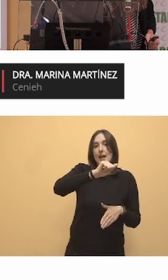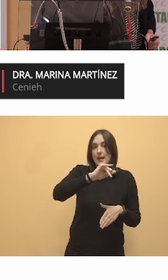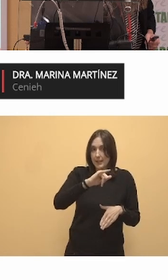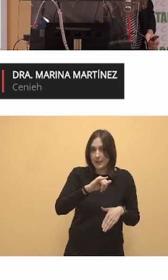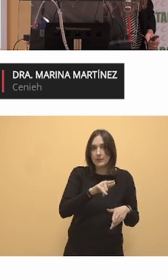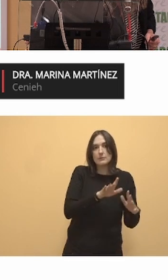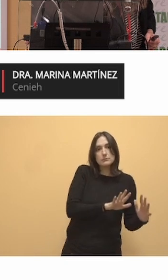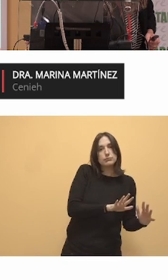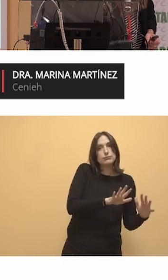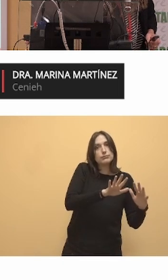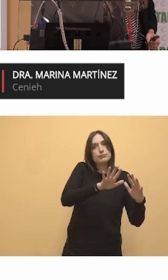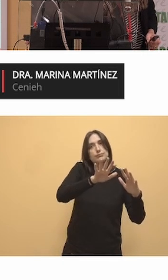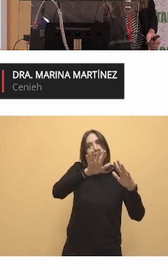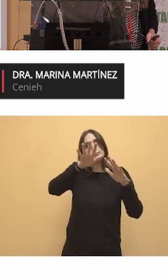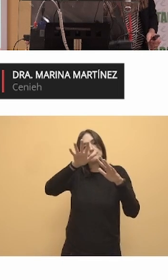efectivamente,